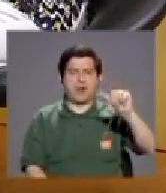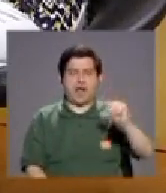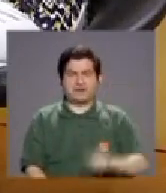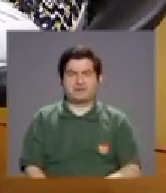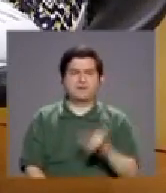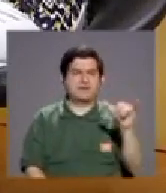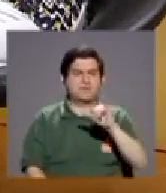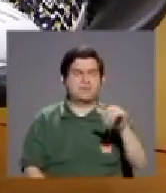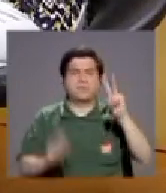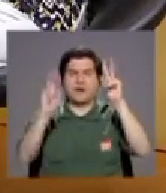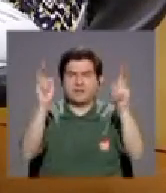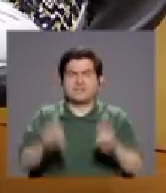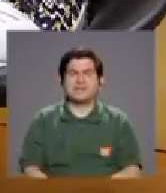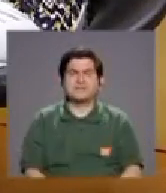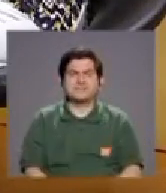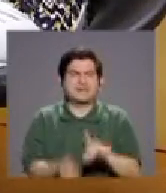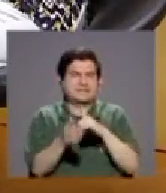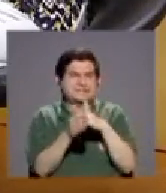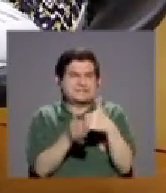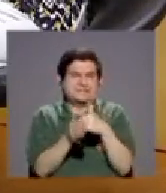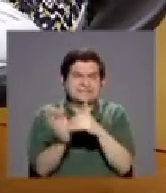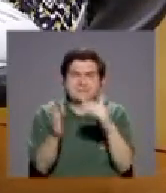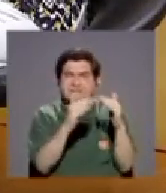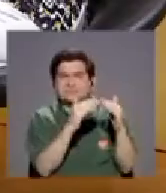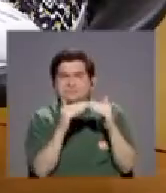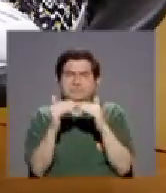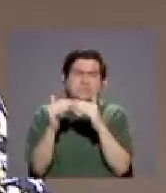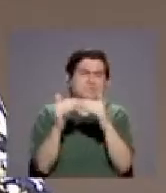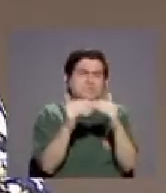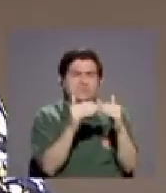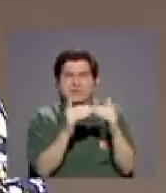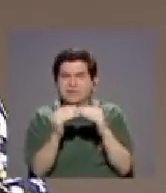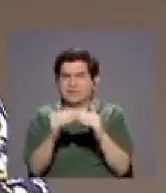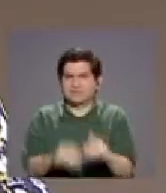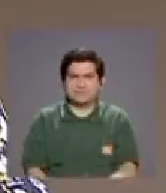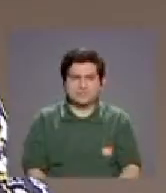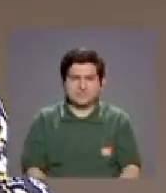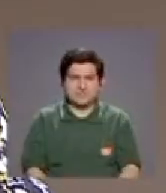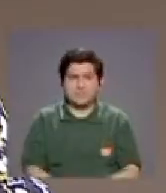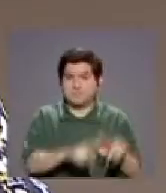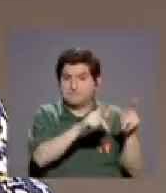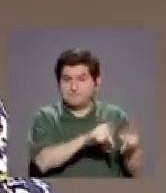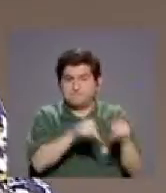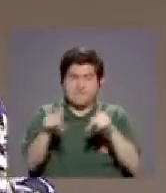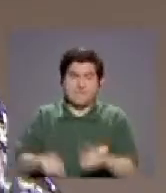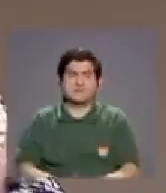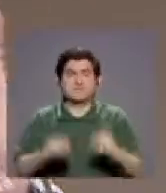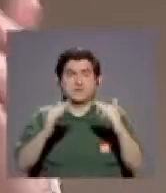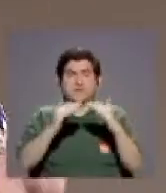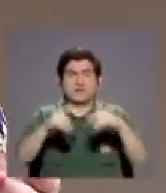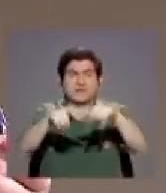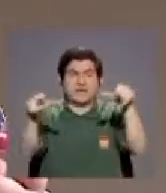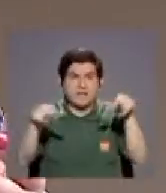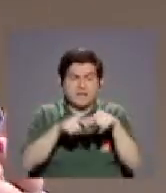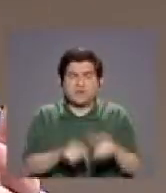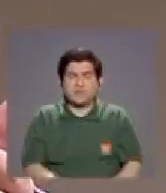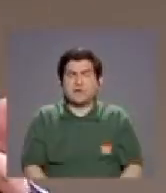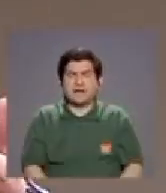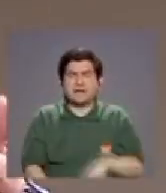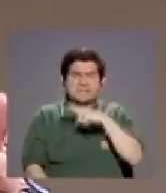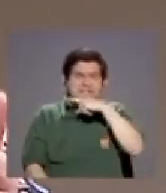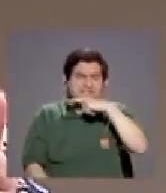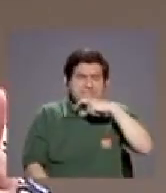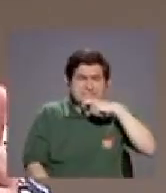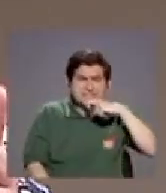habla del tema de la vulnerabilidad de las poblaciones vulnerables y básicamente la gente que vive en zonas donde pueden haber sequías